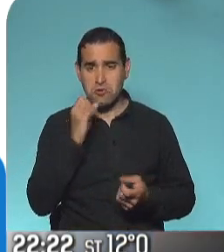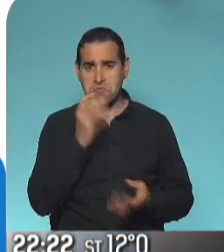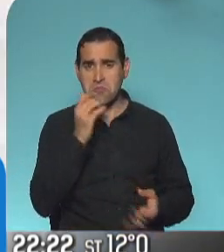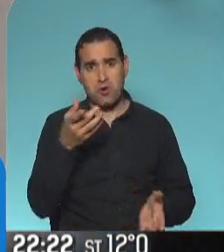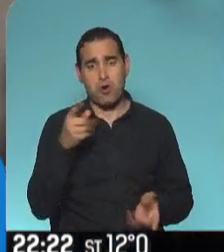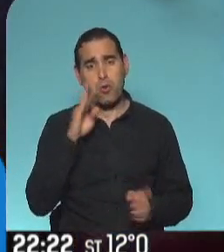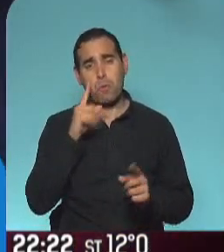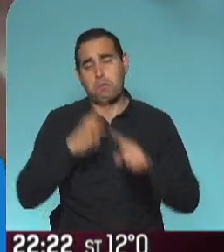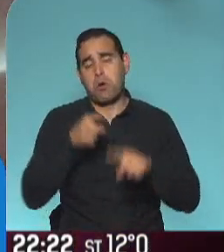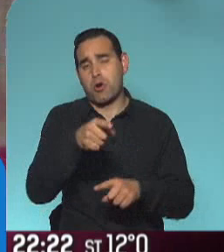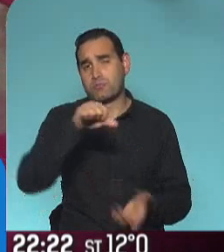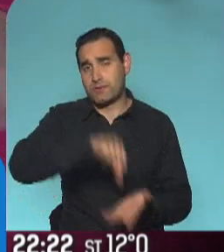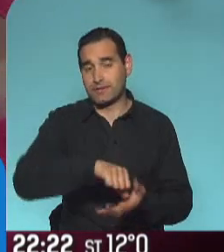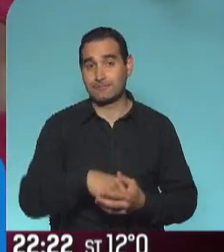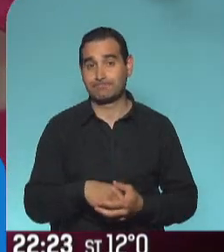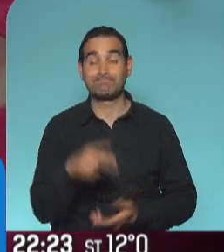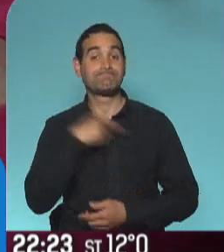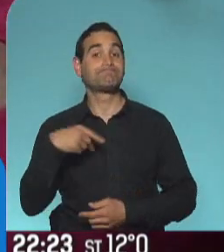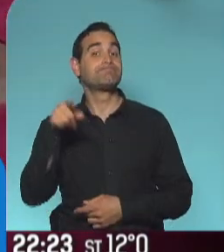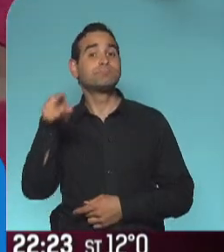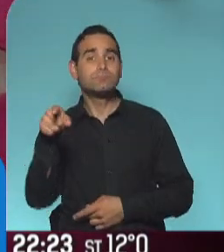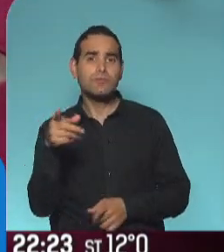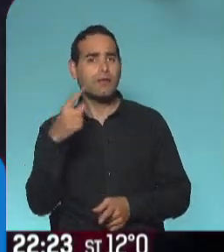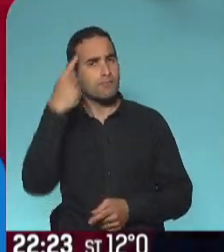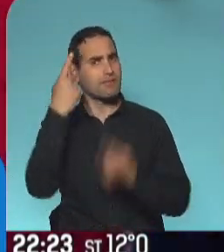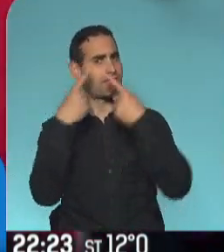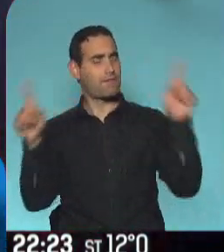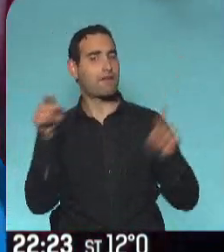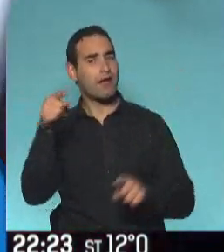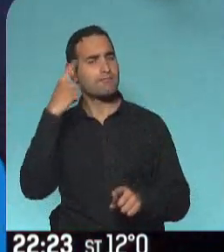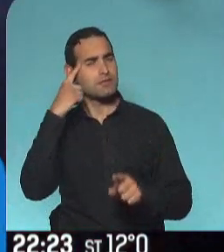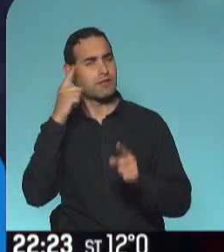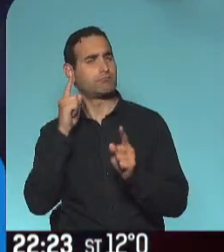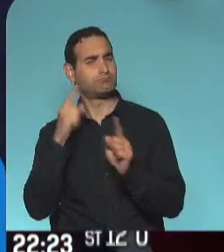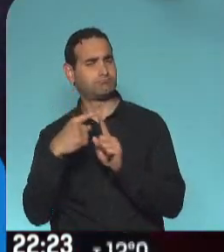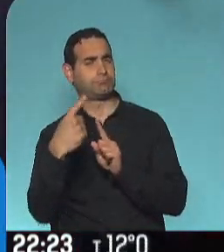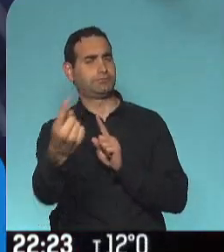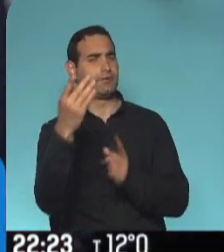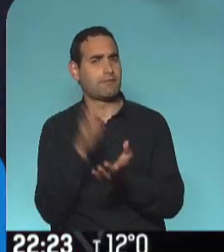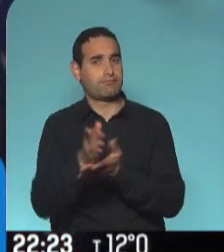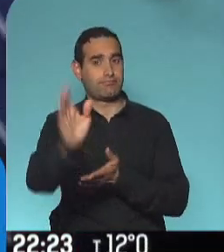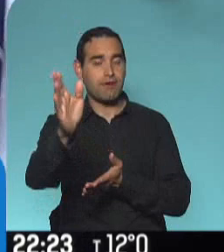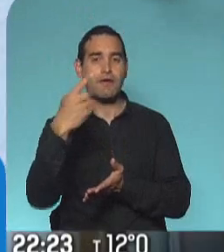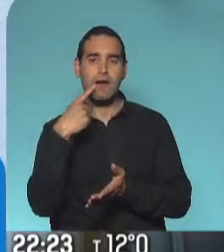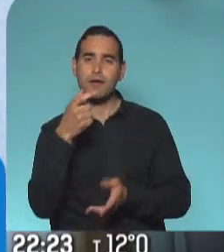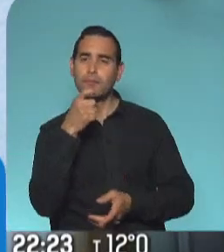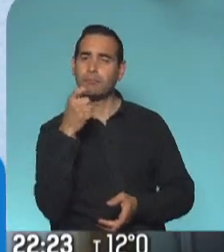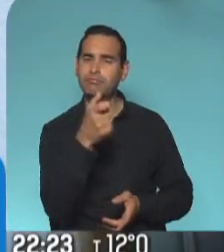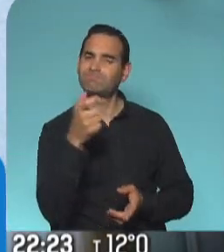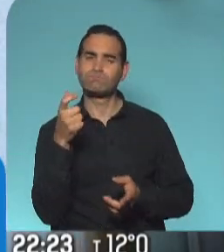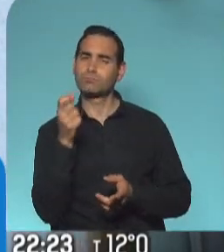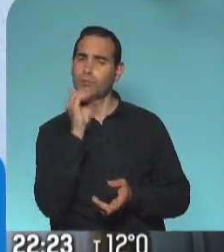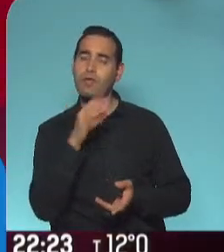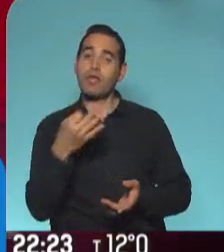country. China, por su parte, tiene otro enfoque, el largo plazo y diferir las respuestas directas a menos que éstas